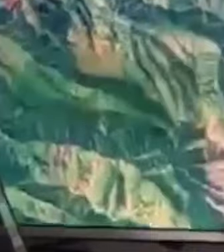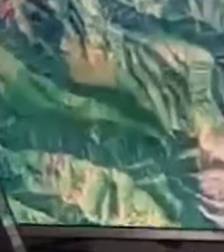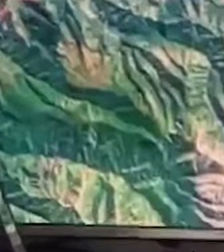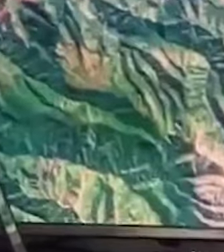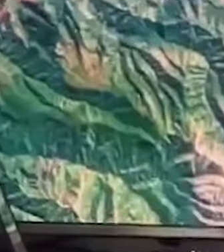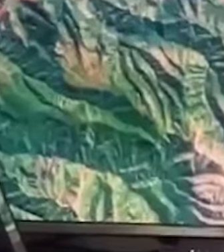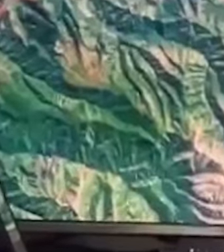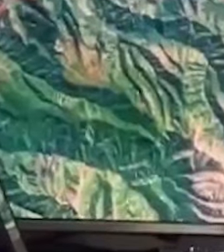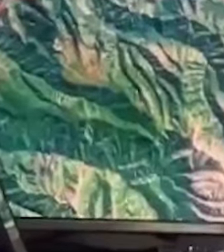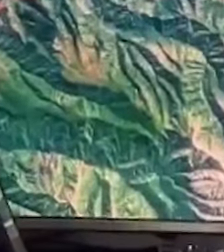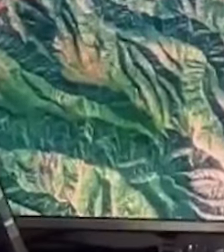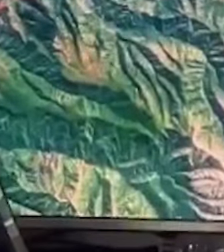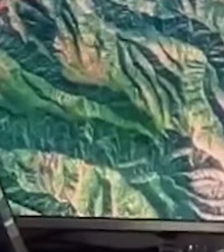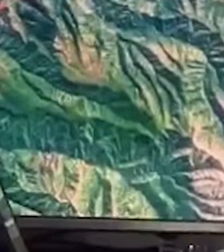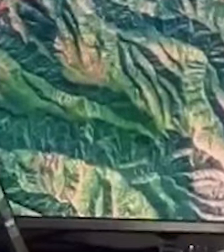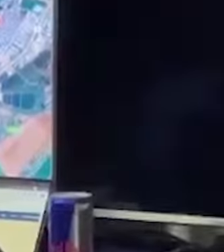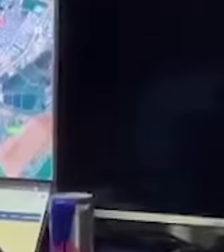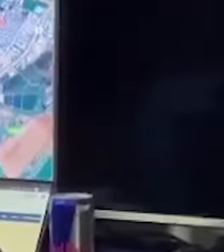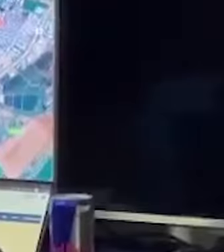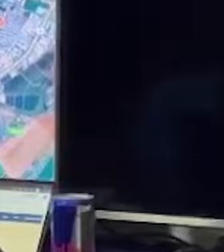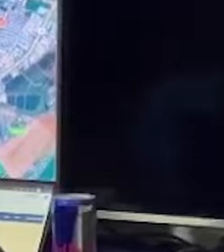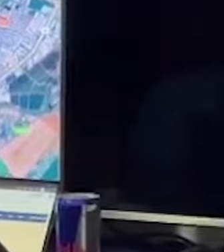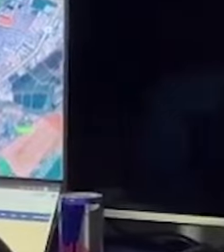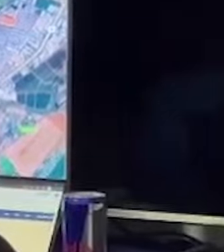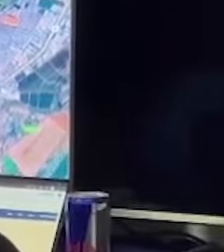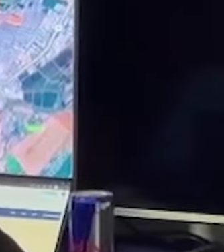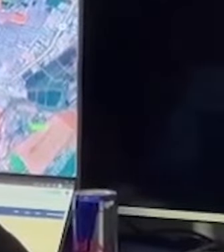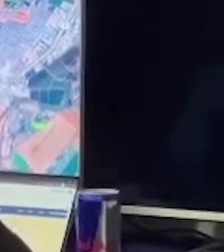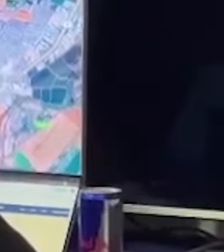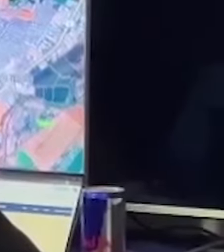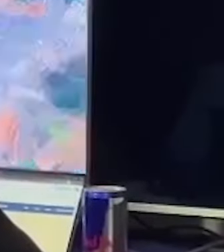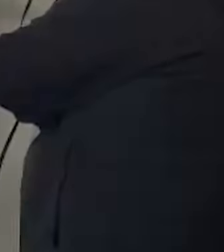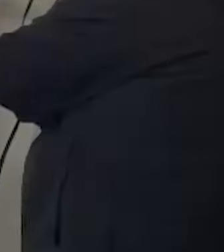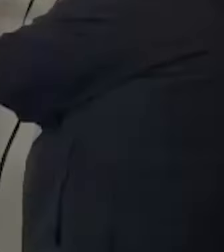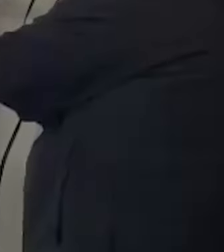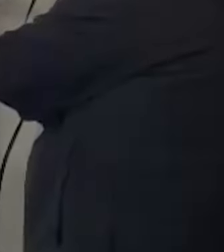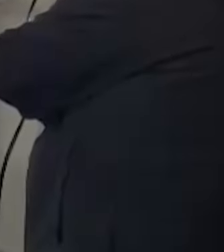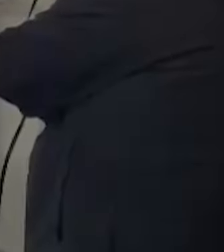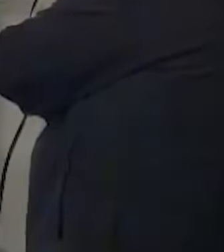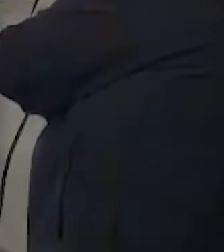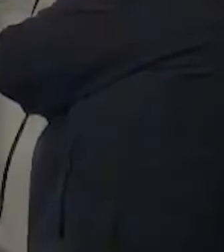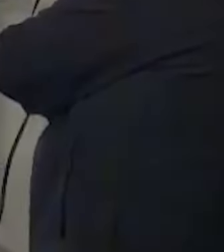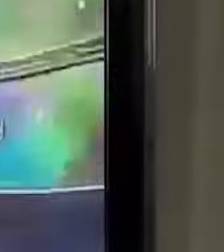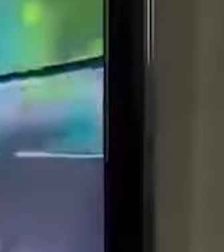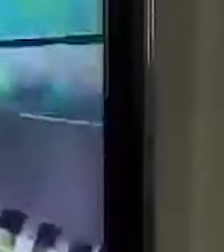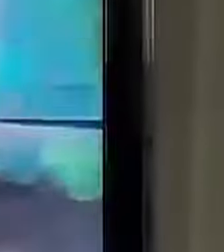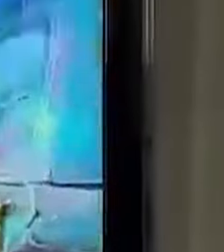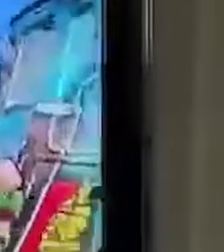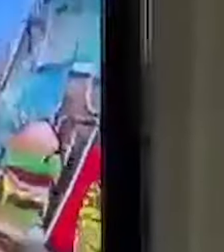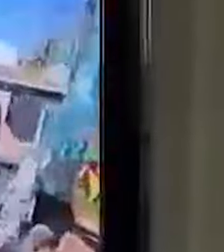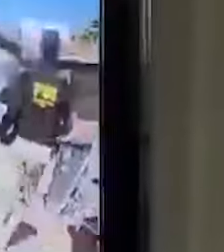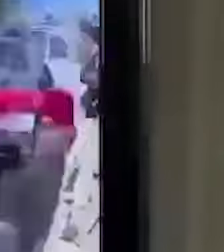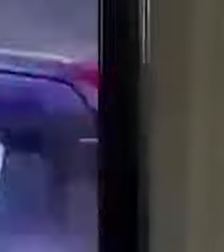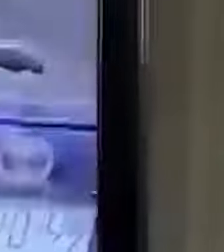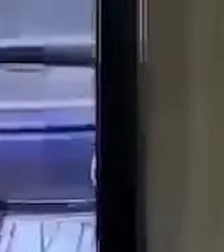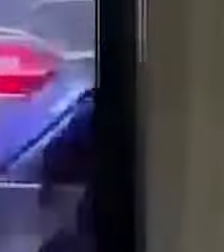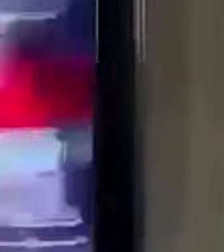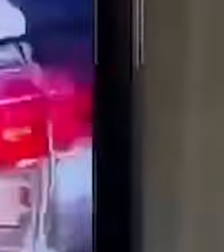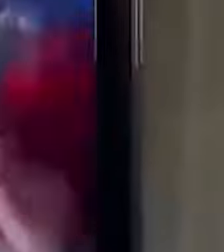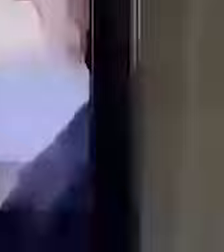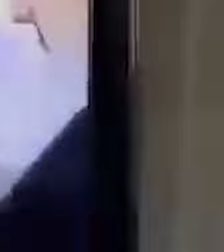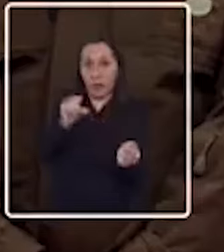nueva etapa de las unidades de equipo de crimen organizado y homicidios con fiscalía para reforzarlas para enfrentar el crimen